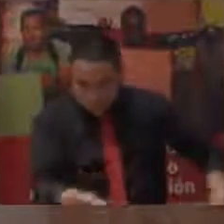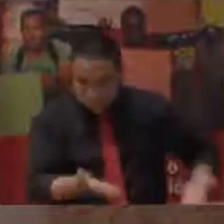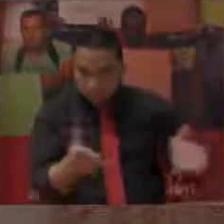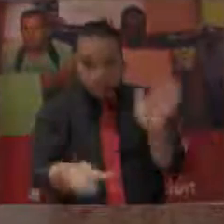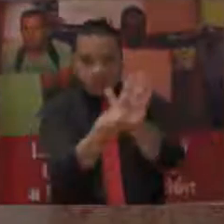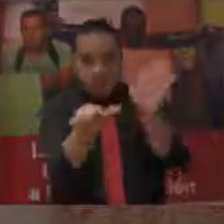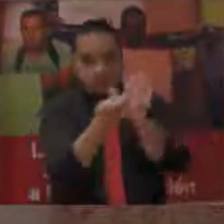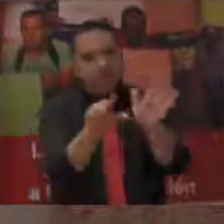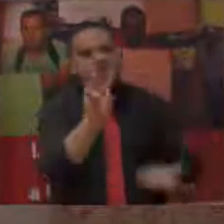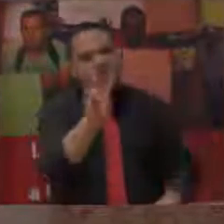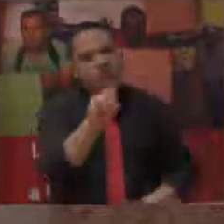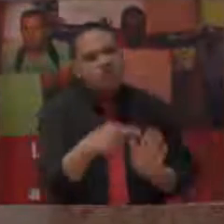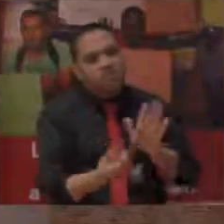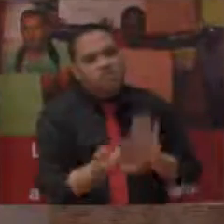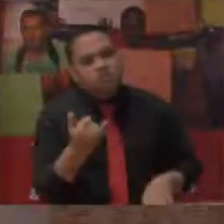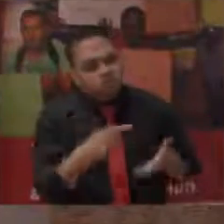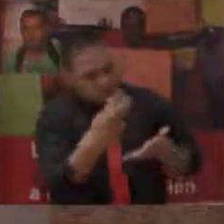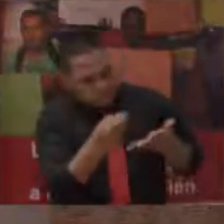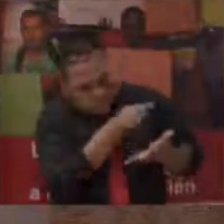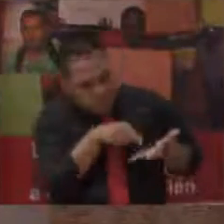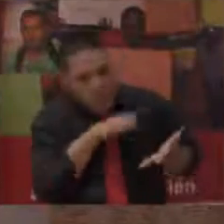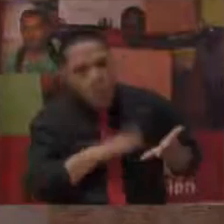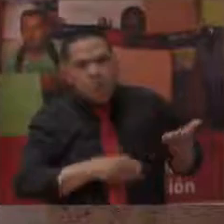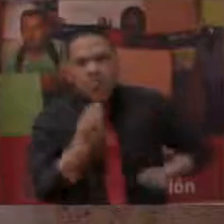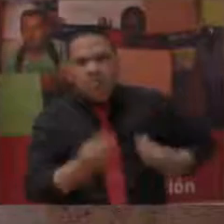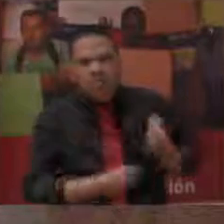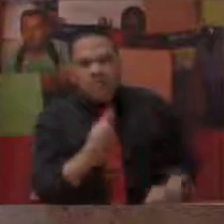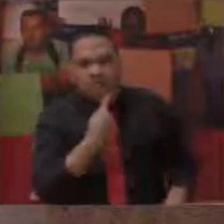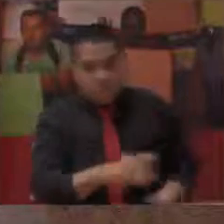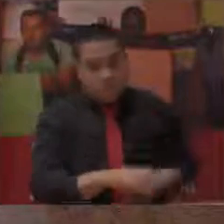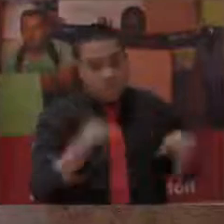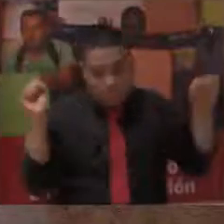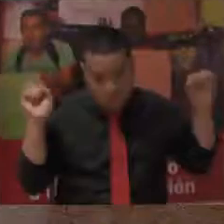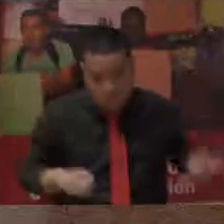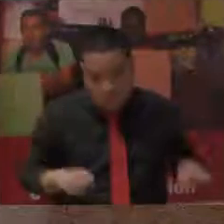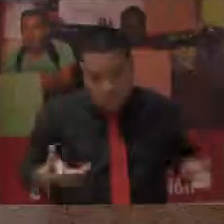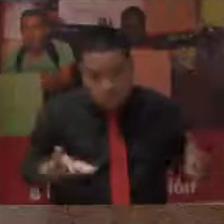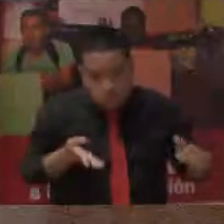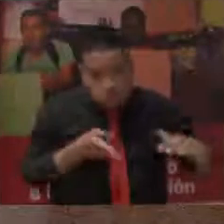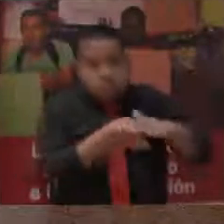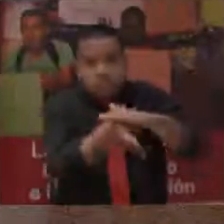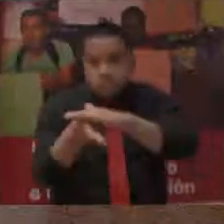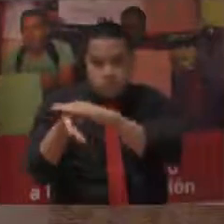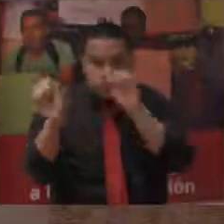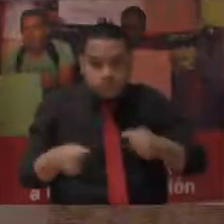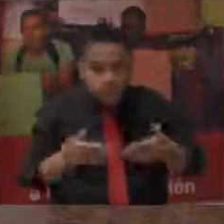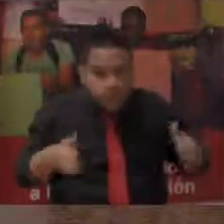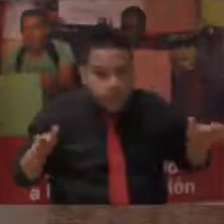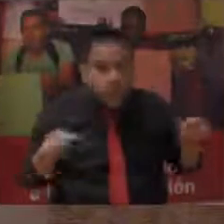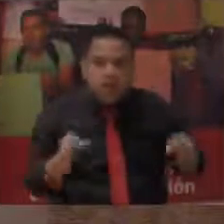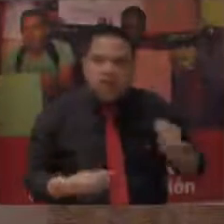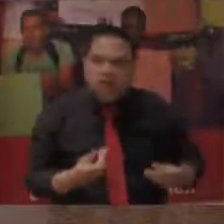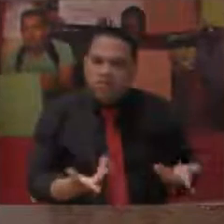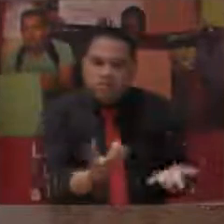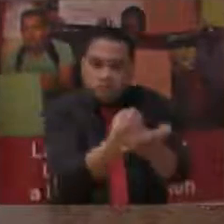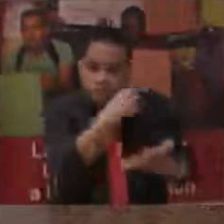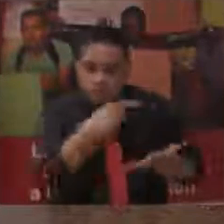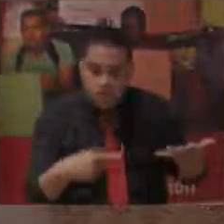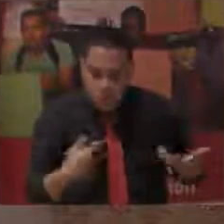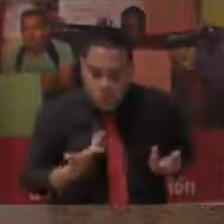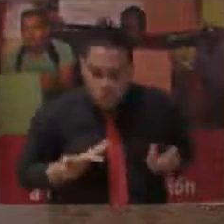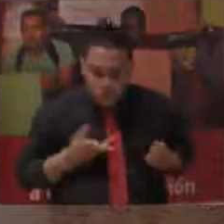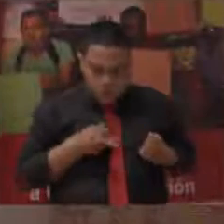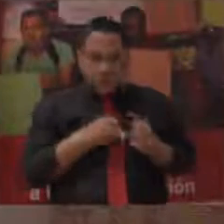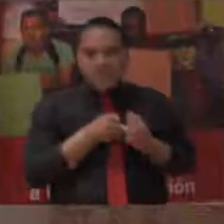vez en su última parte, señala que podrán acceder, digamos, en materia de beneficios como